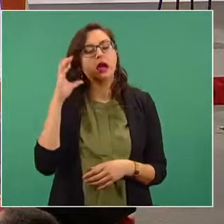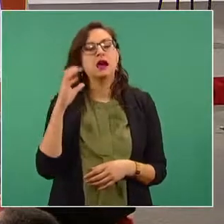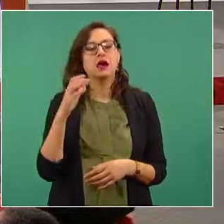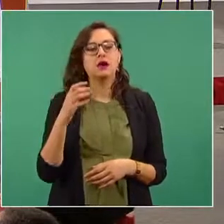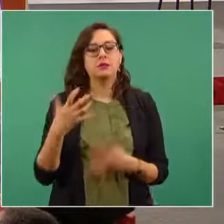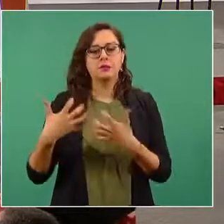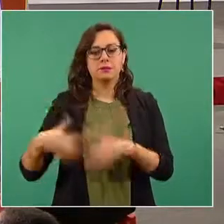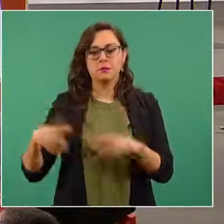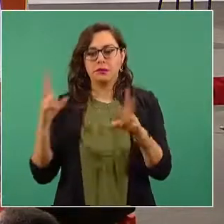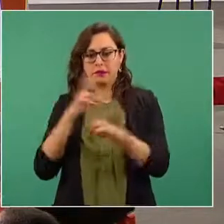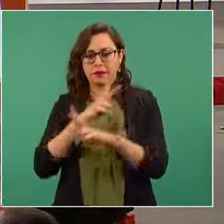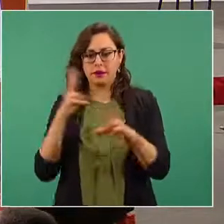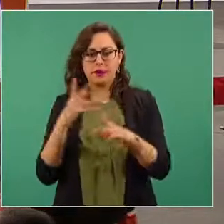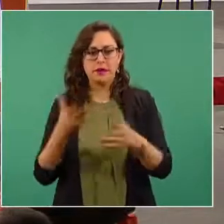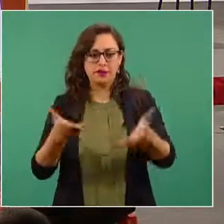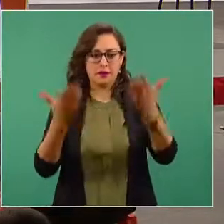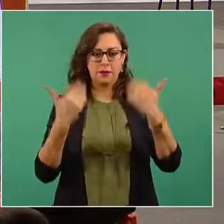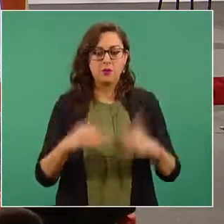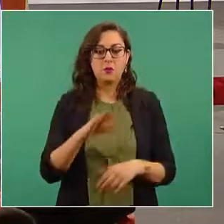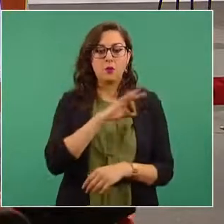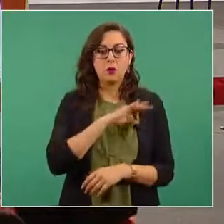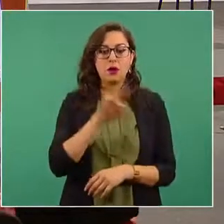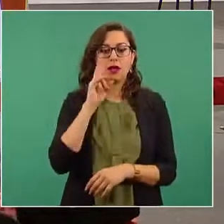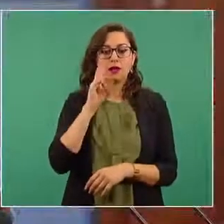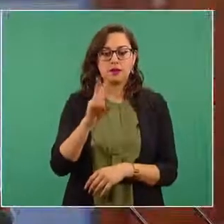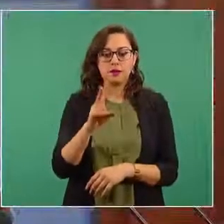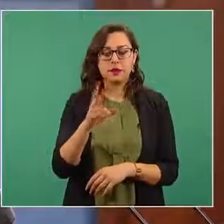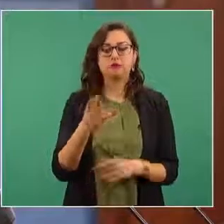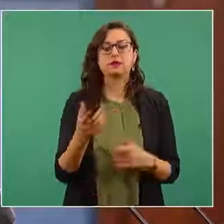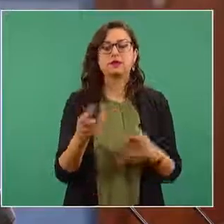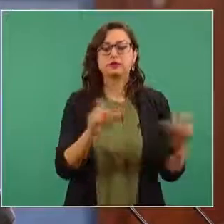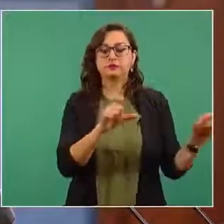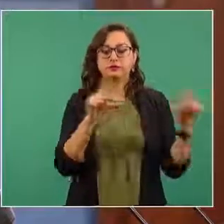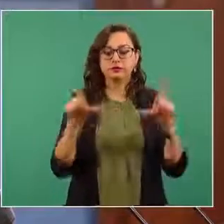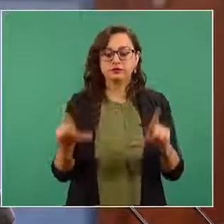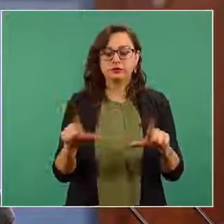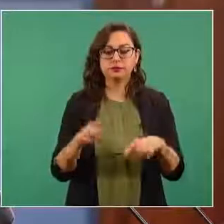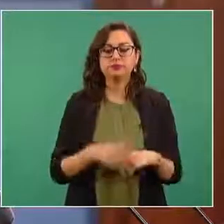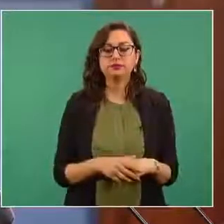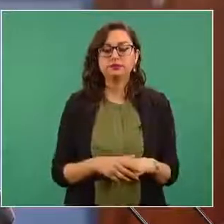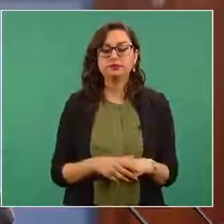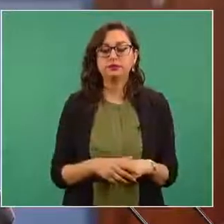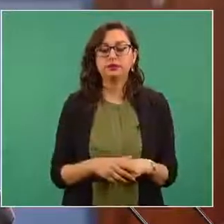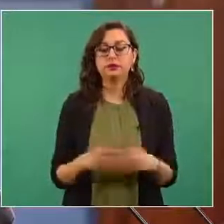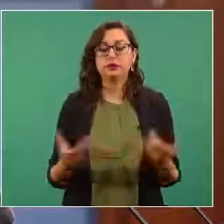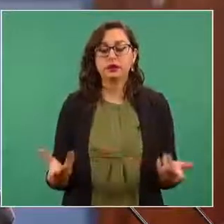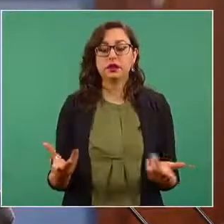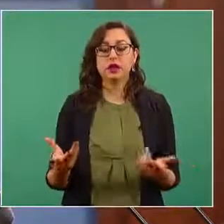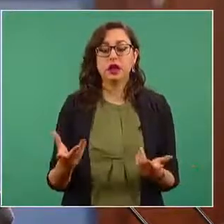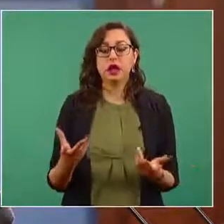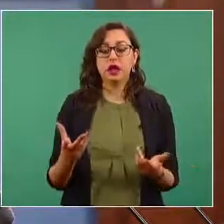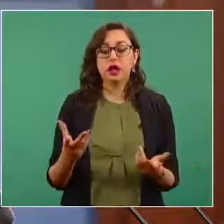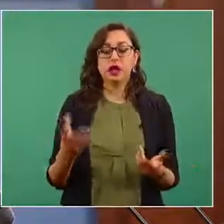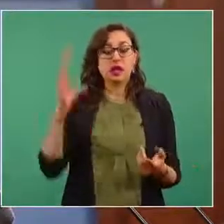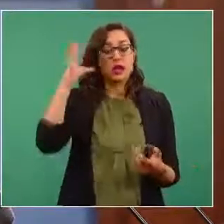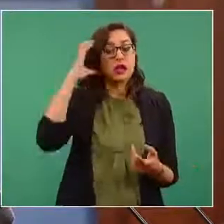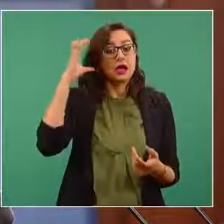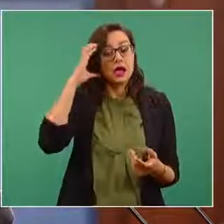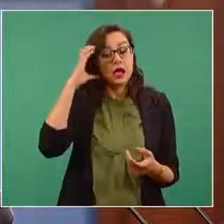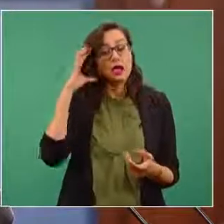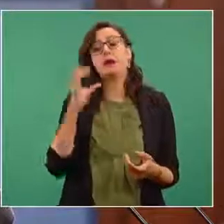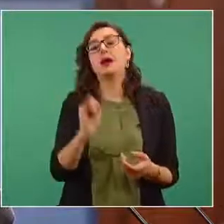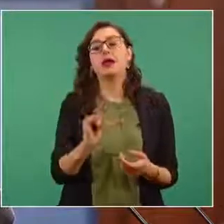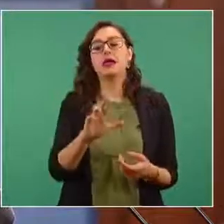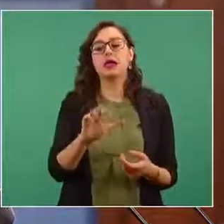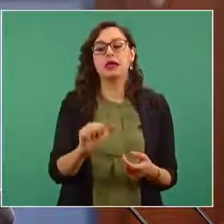tablas, donde el 29% a nivel nacional de las camas disponibles para hospitalización